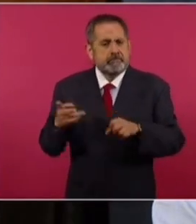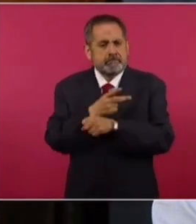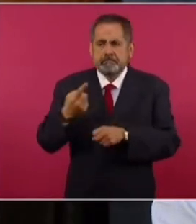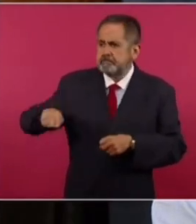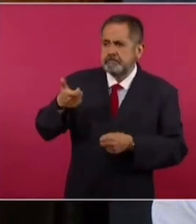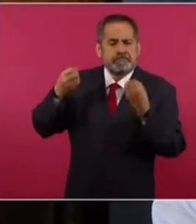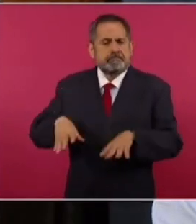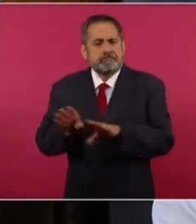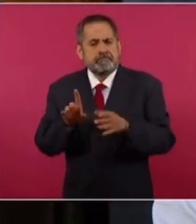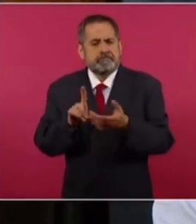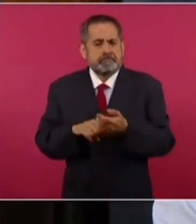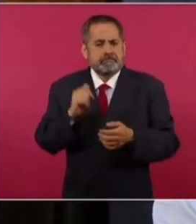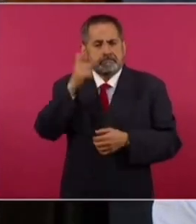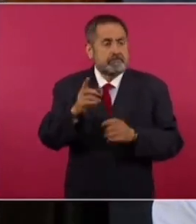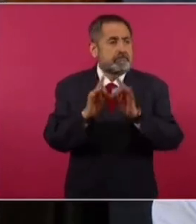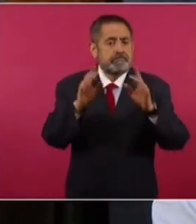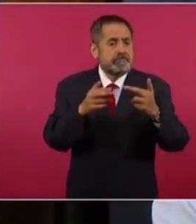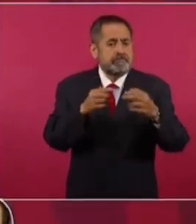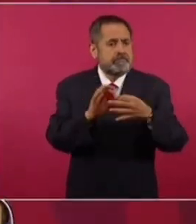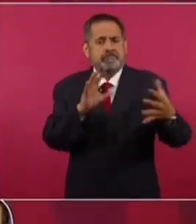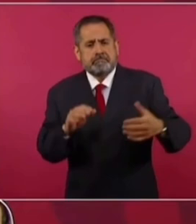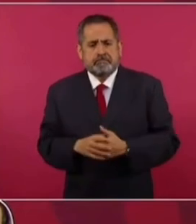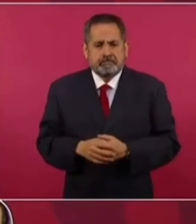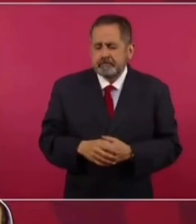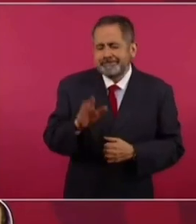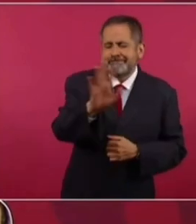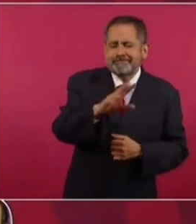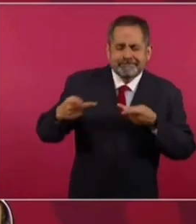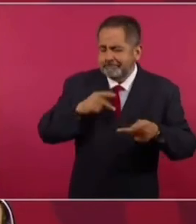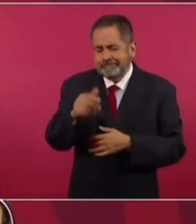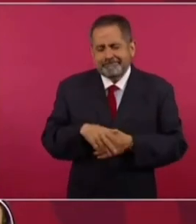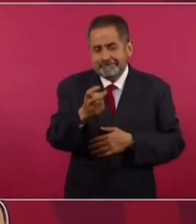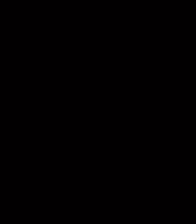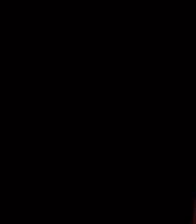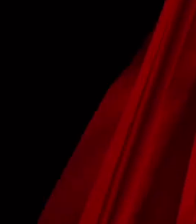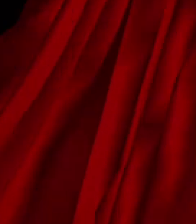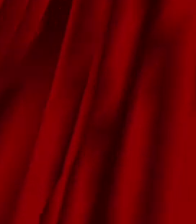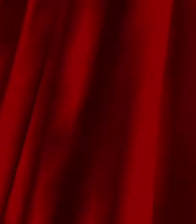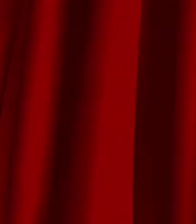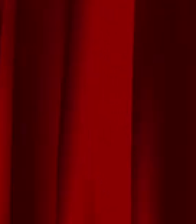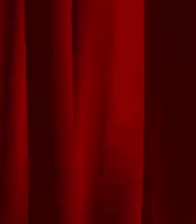costo que representaría para México que se llegue a un panel de un eventual reacción negativa? nada de eso porque no va a pasar.